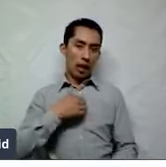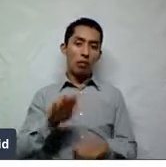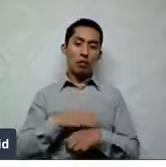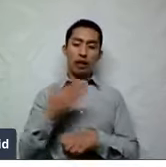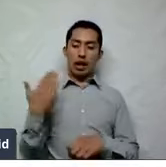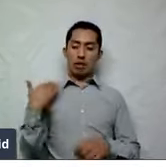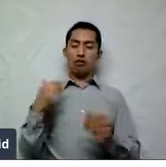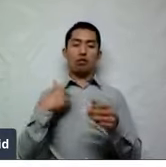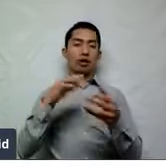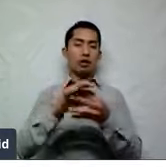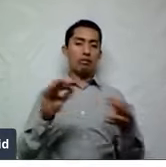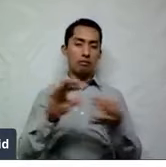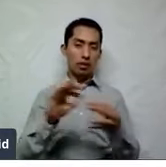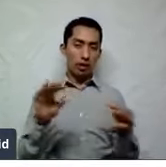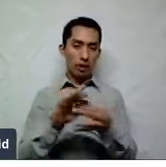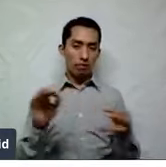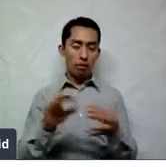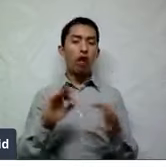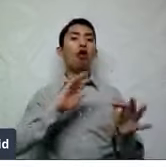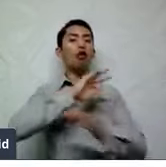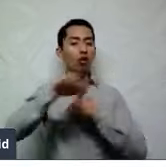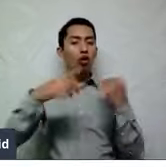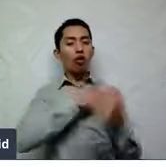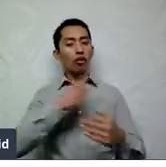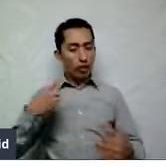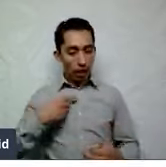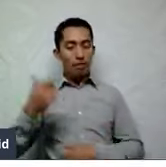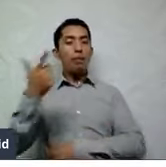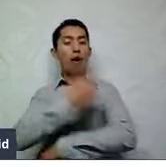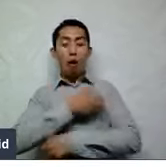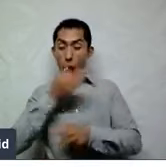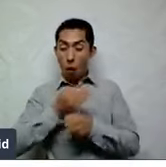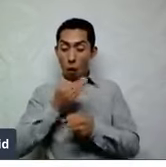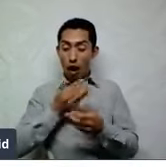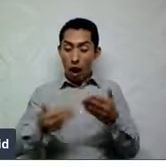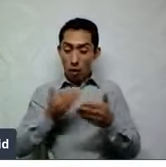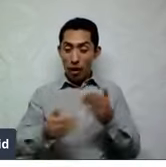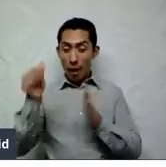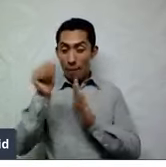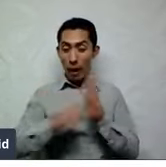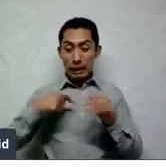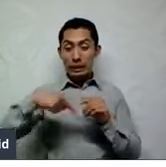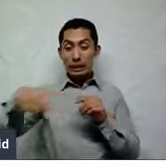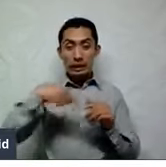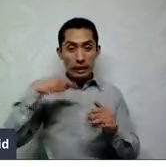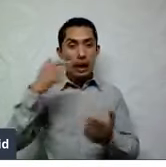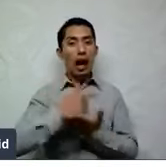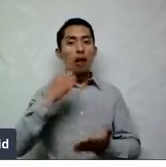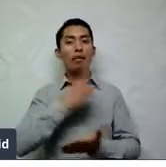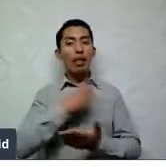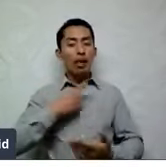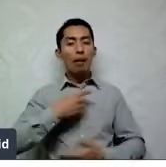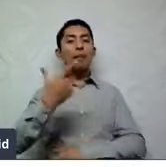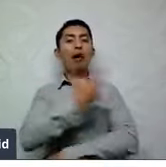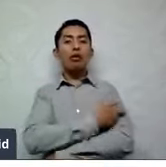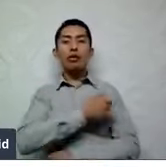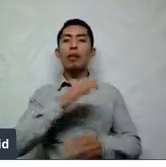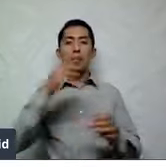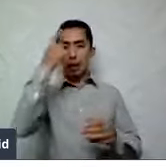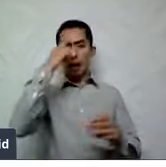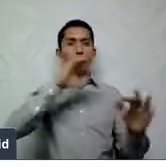momento, todos nos tendríamos que estar vacunando. Ahorita en este periodo tan grave, la vacunación debe ser